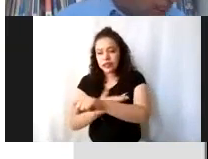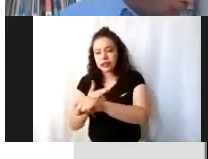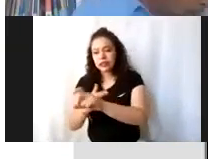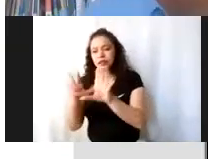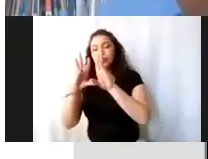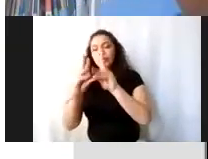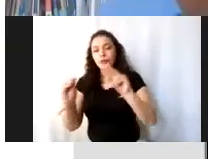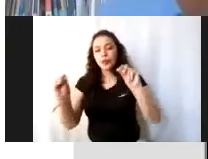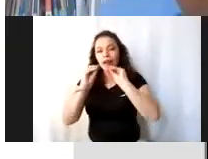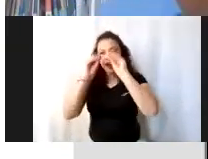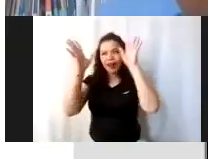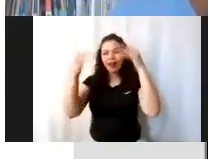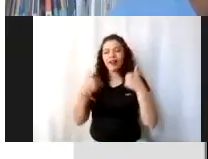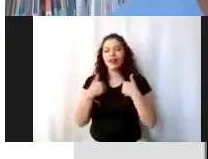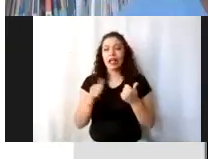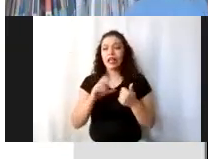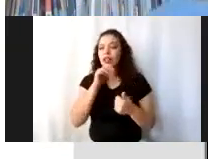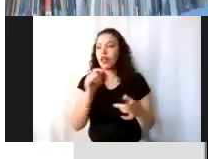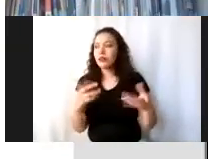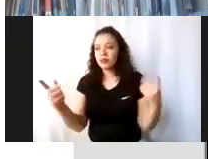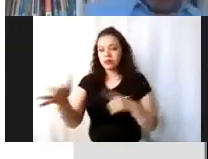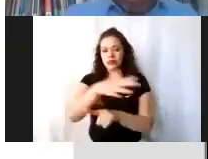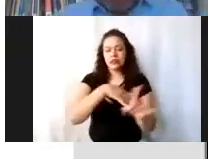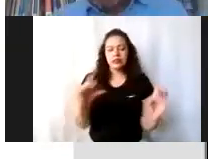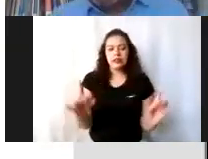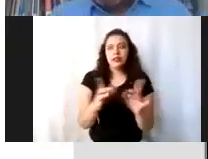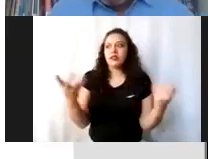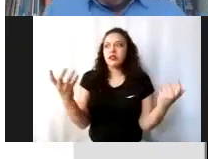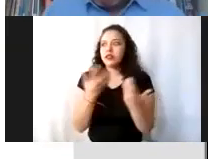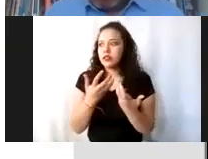que estén en una situación donde tengan que